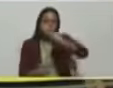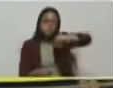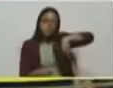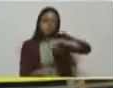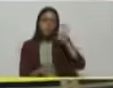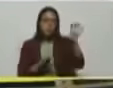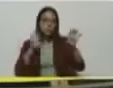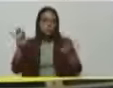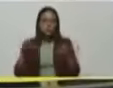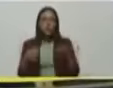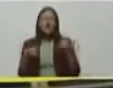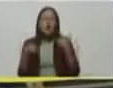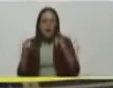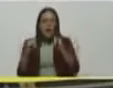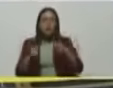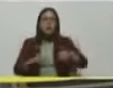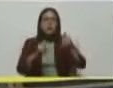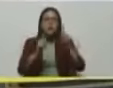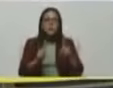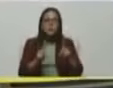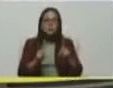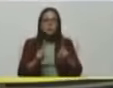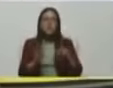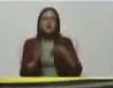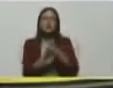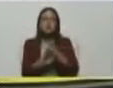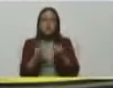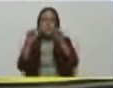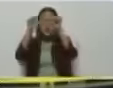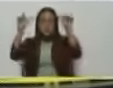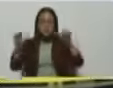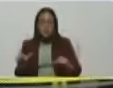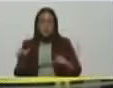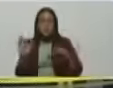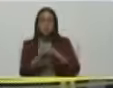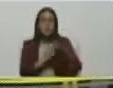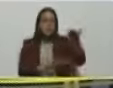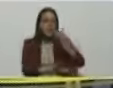tuvieran viabilidad en el marco de relaciones soberanas,